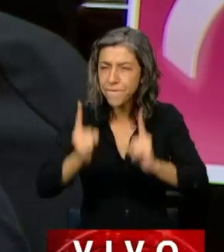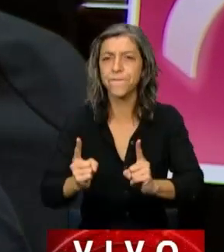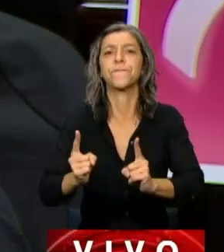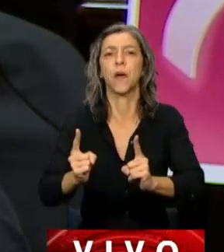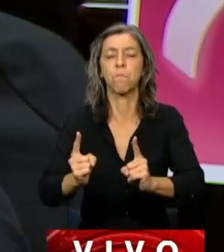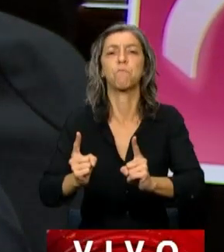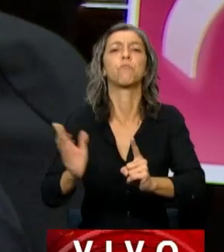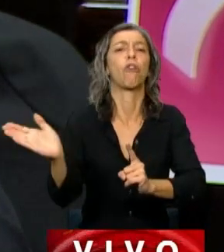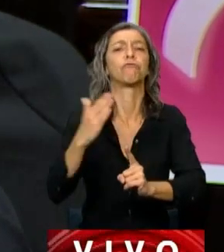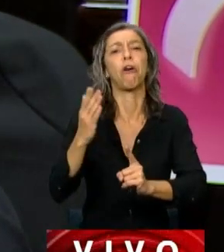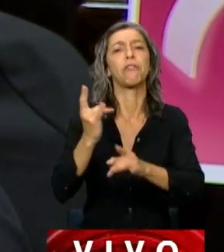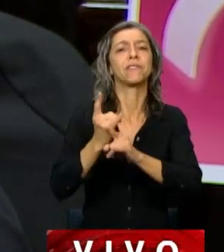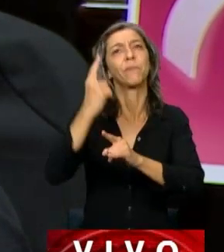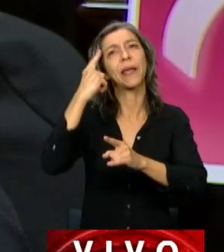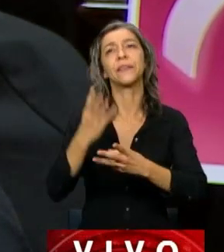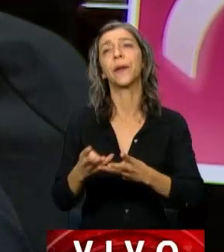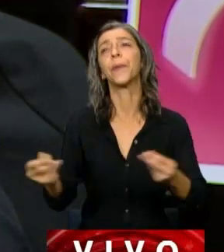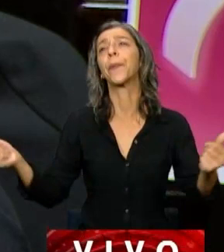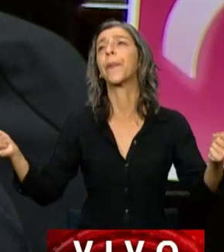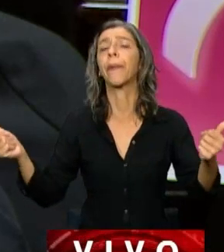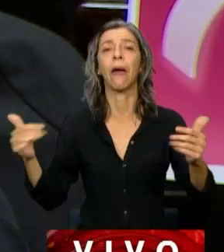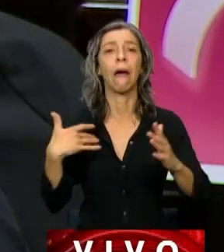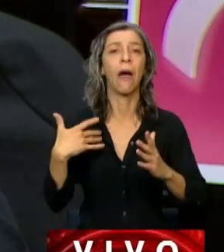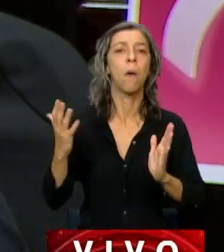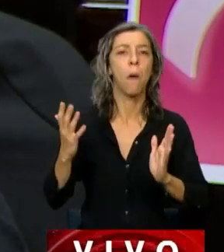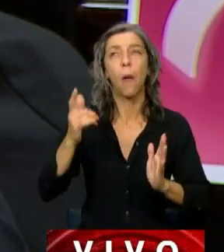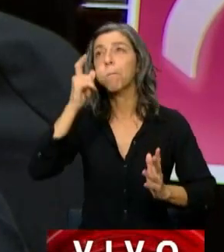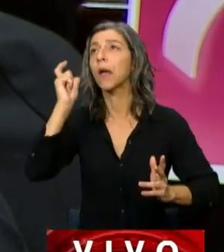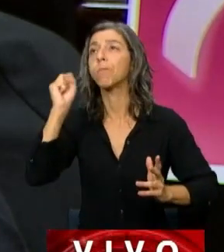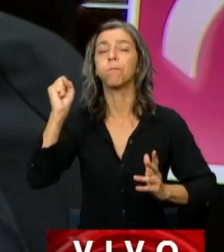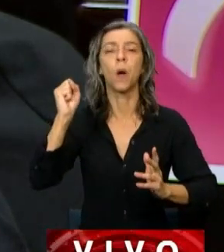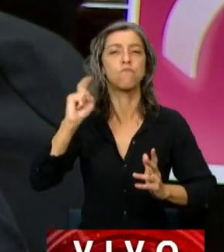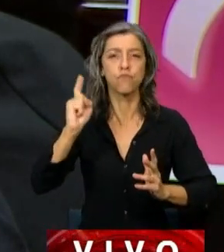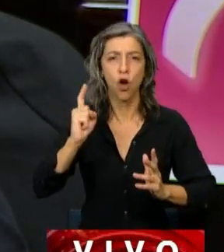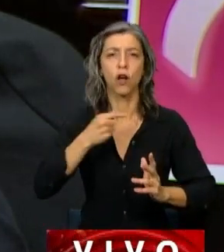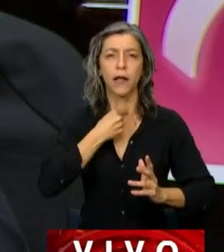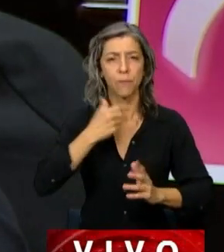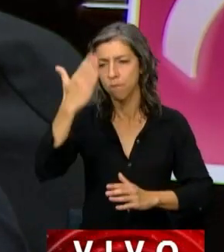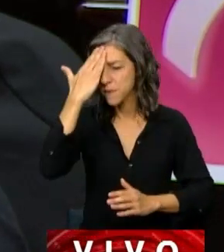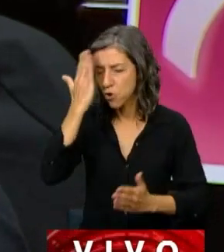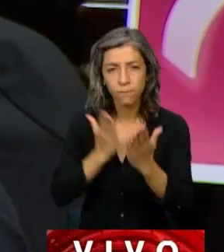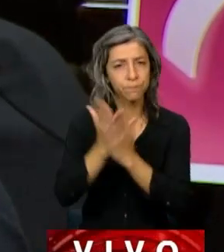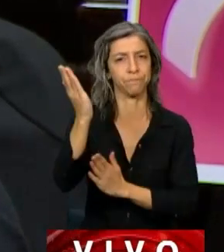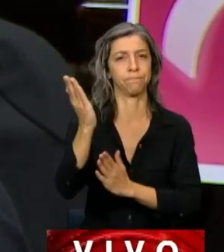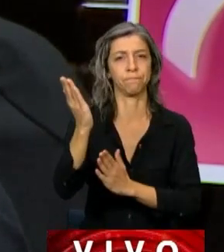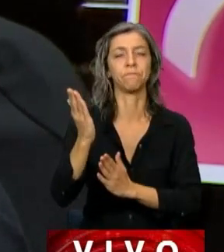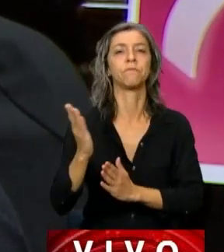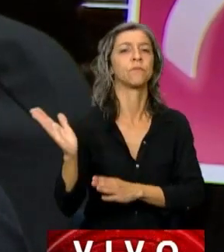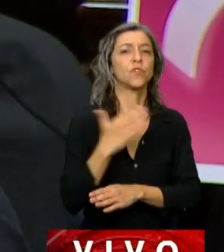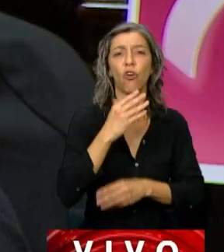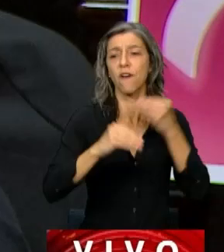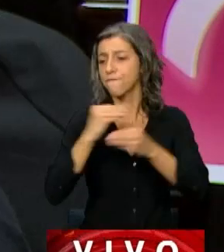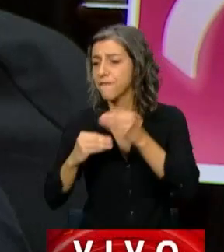que todo pasa y todo es una anécdota. Para todas las familias de Cromañón, ese 30 de diciembre